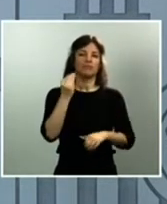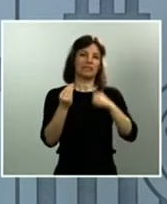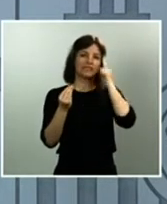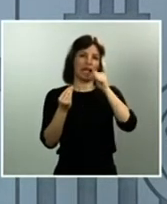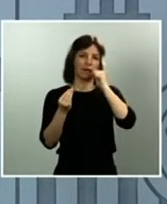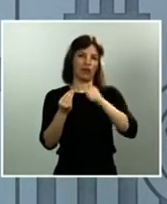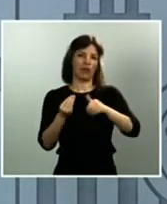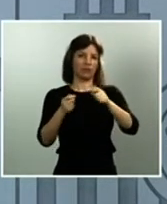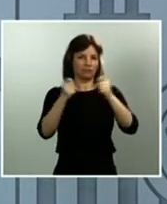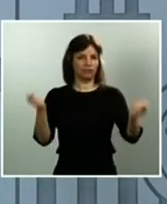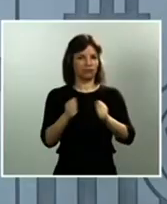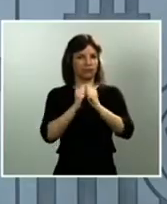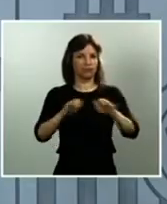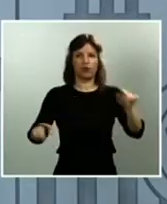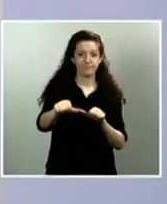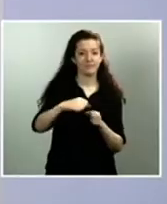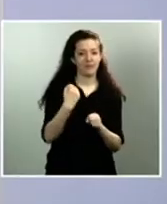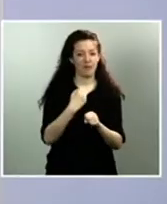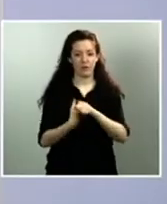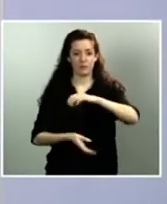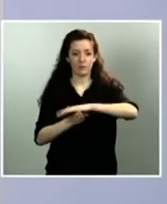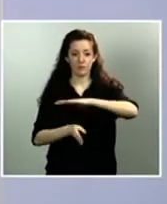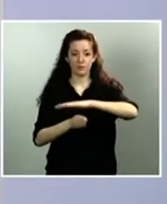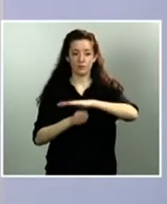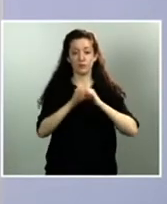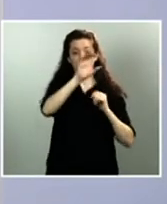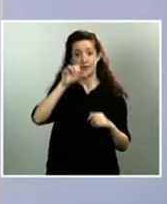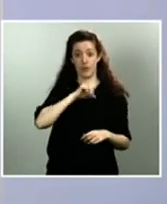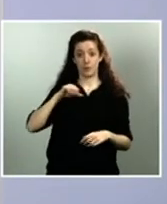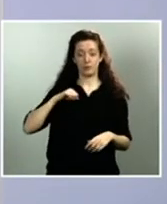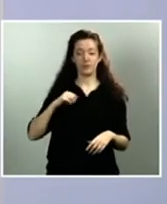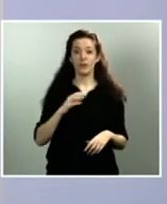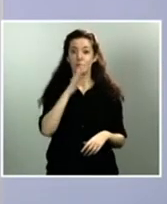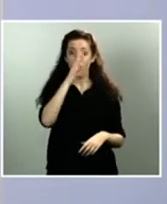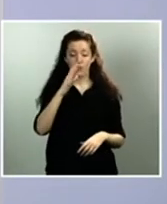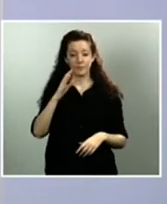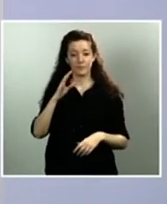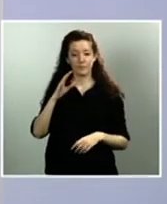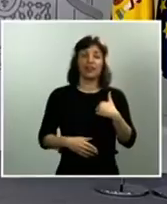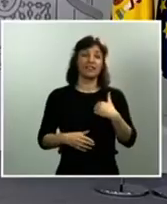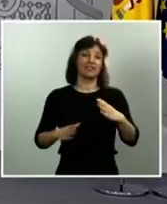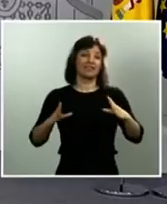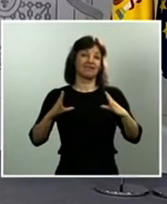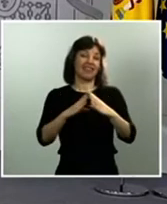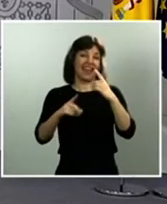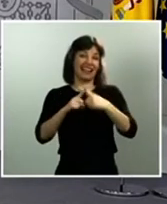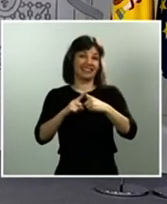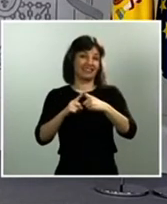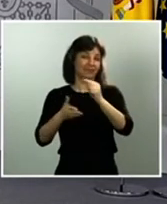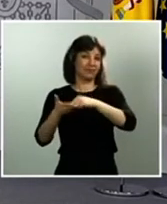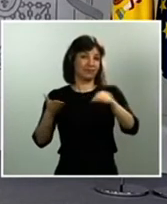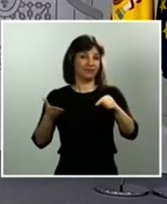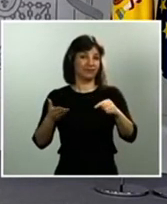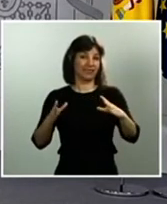fuera operativo y estuviera vigente este domingo. Una comparecencia, por cierto, que ha comenzado con iglesias pidiendo perdón a los más pequeños.